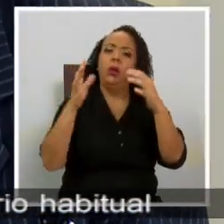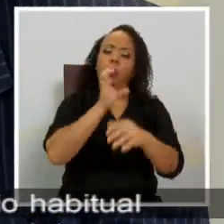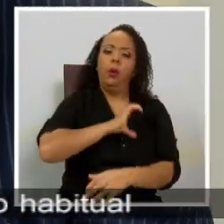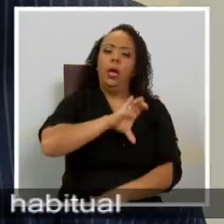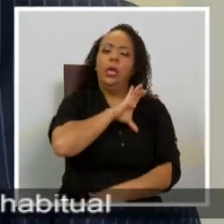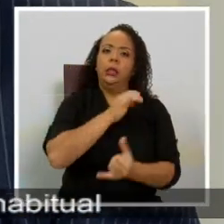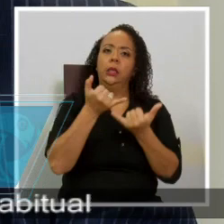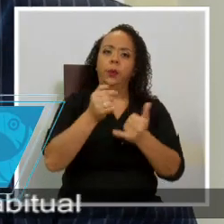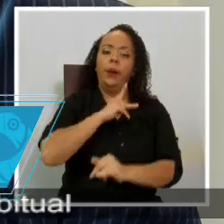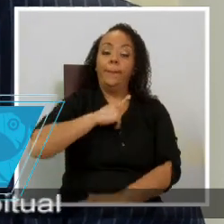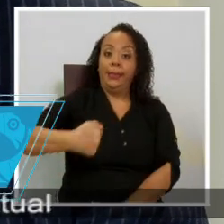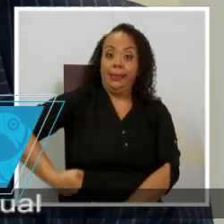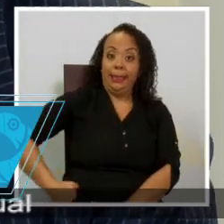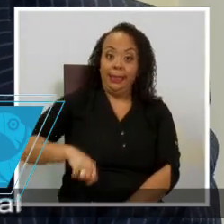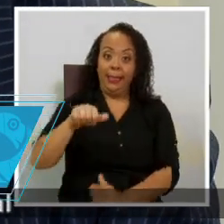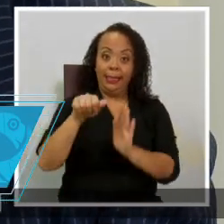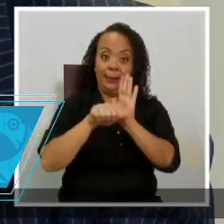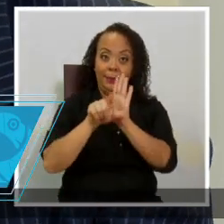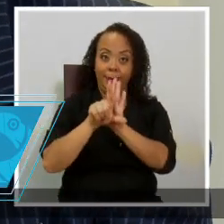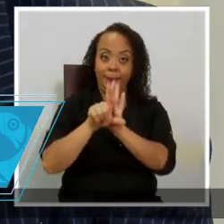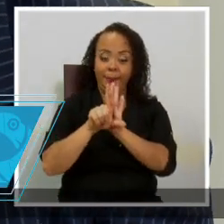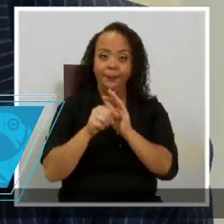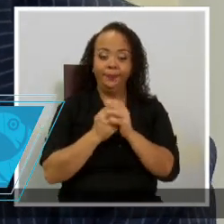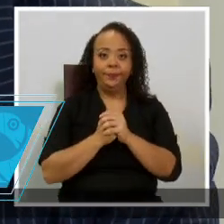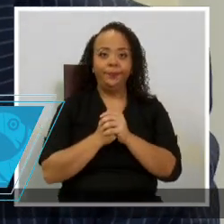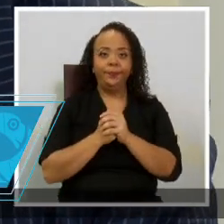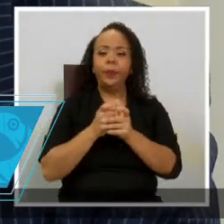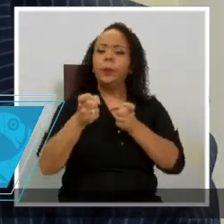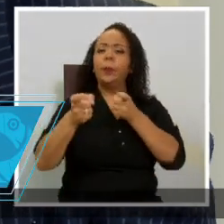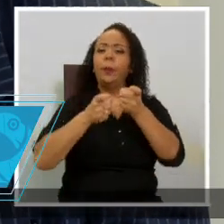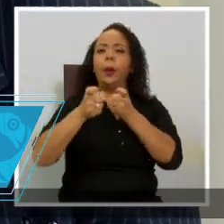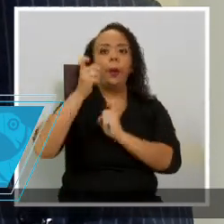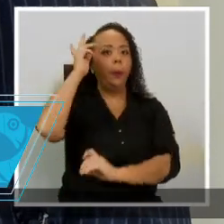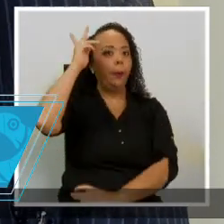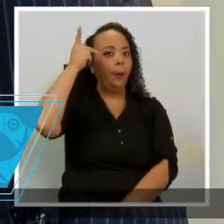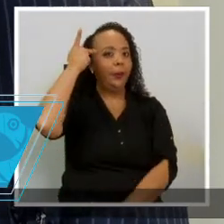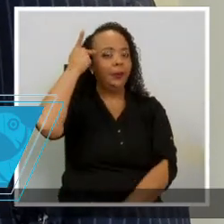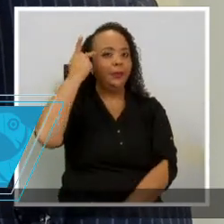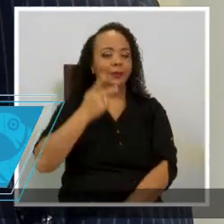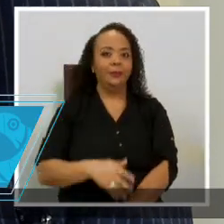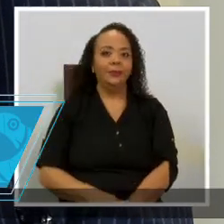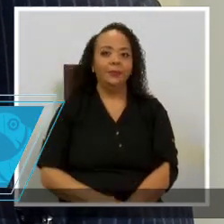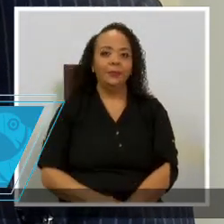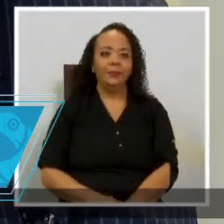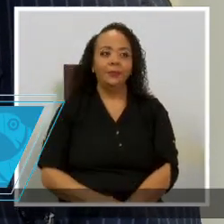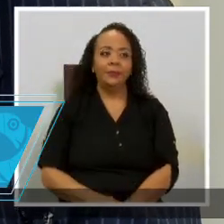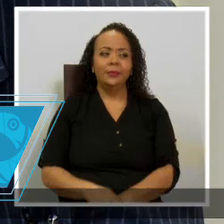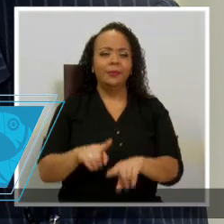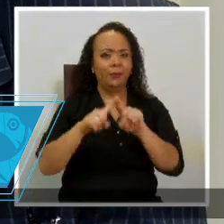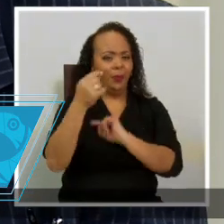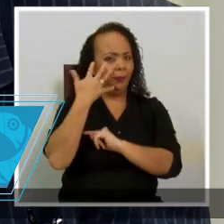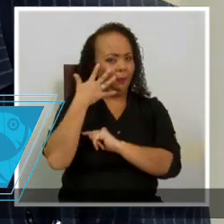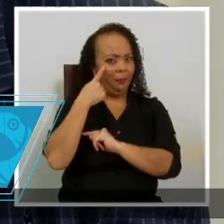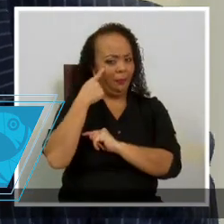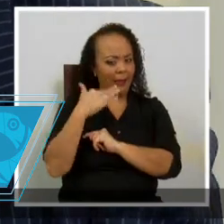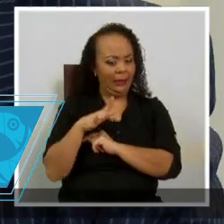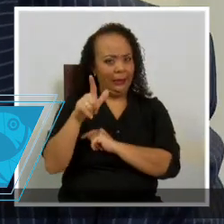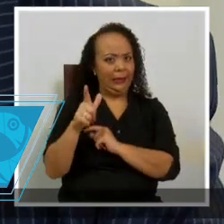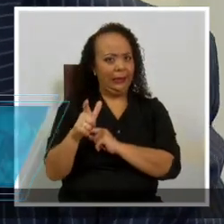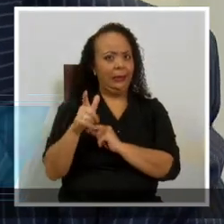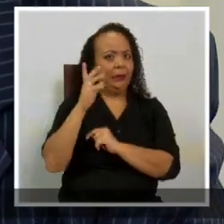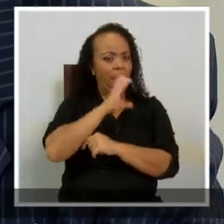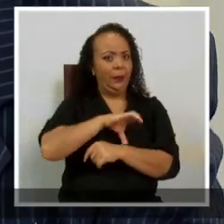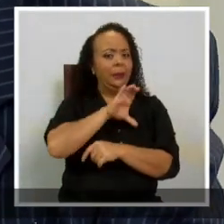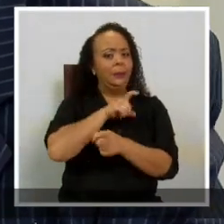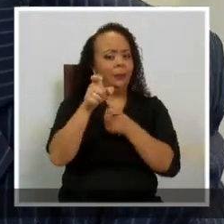actual presidente de la Asamblea Legislativa en su manejo político, pero pareciera que esas cualidades se reducen mucho al